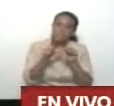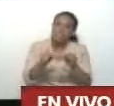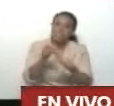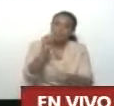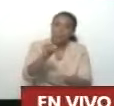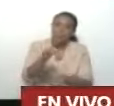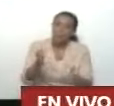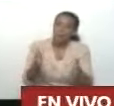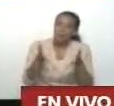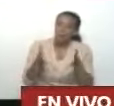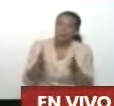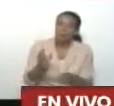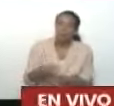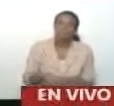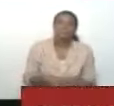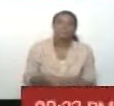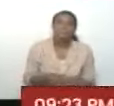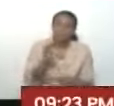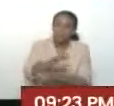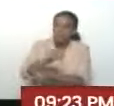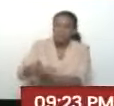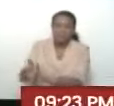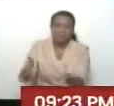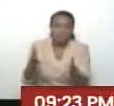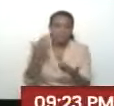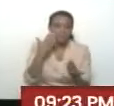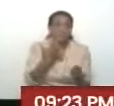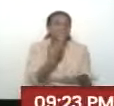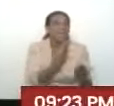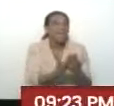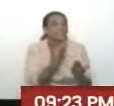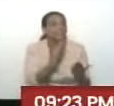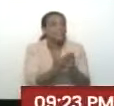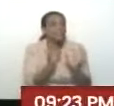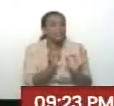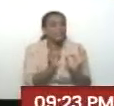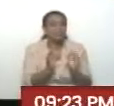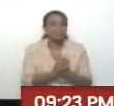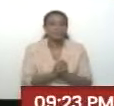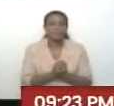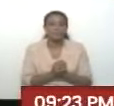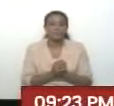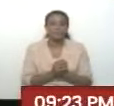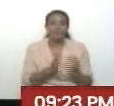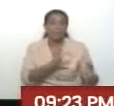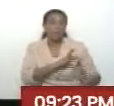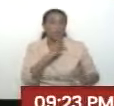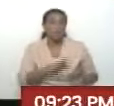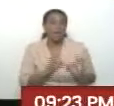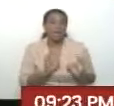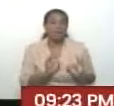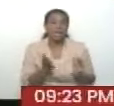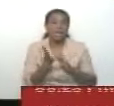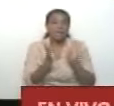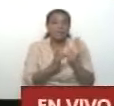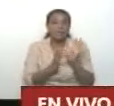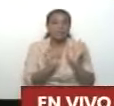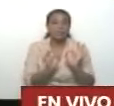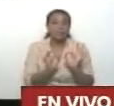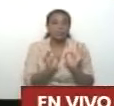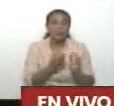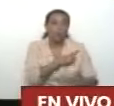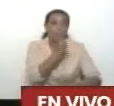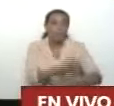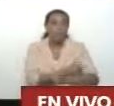usted ganando batalla. Amén, gracias, gracias. Gracias, David. Medalla de Jesús del Gran